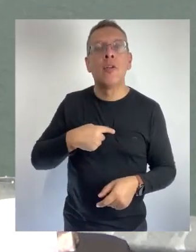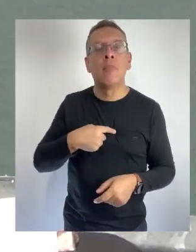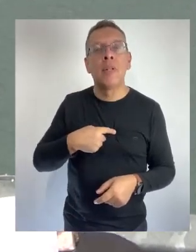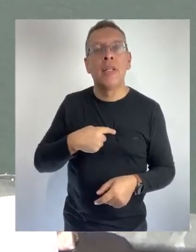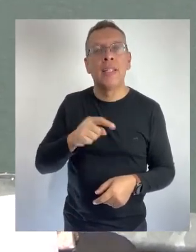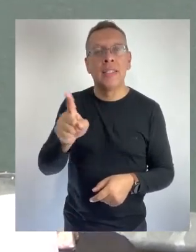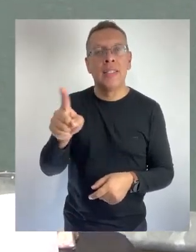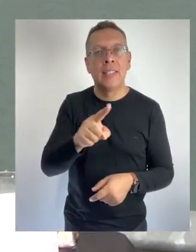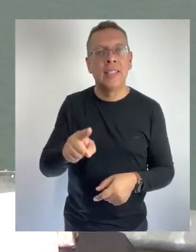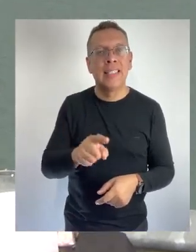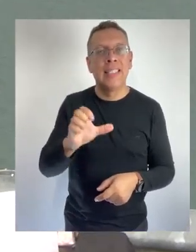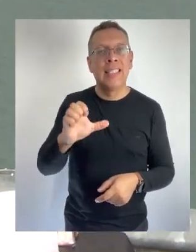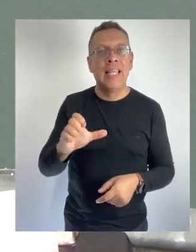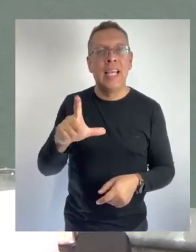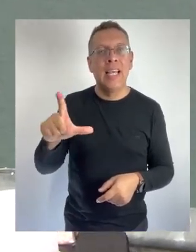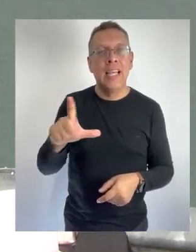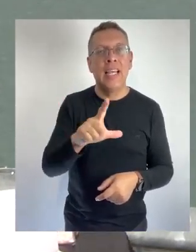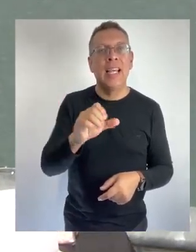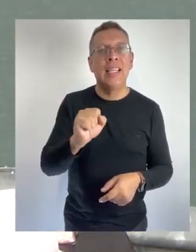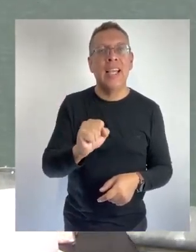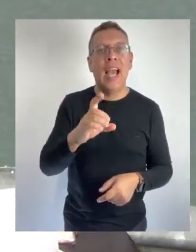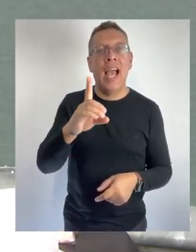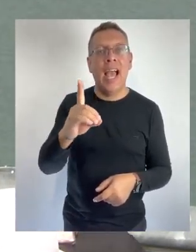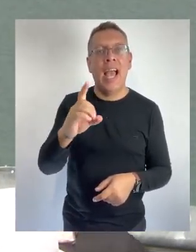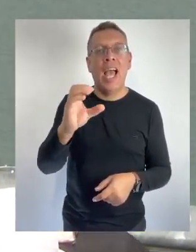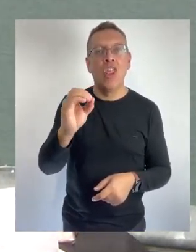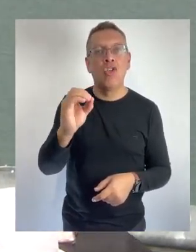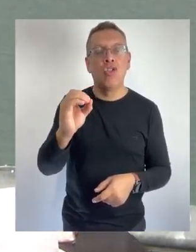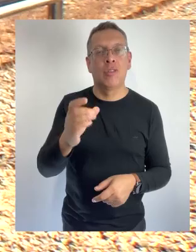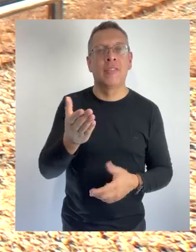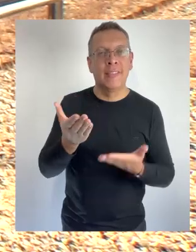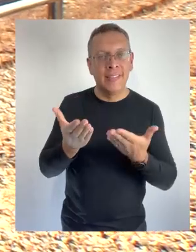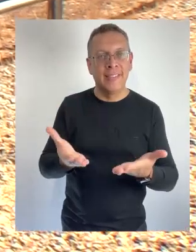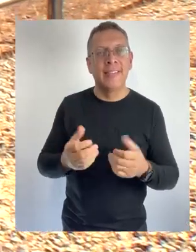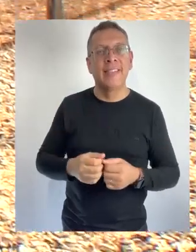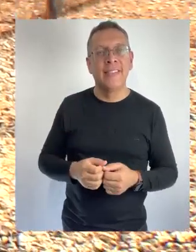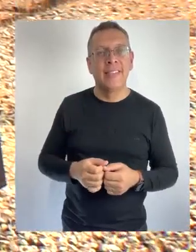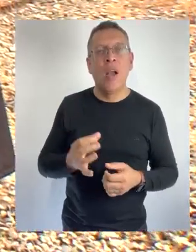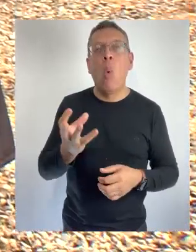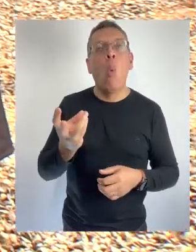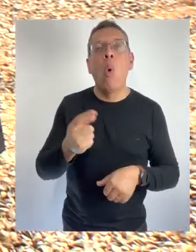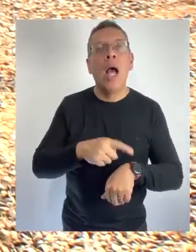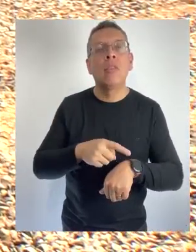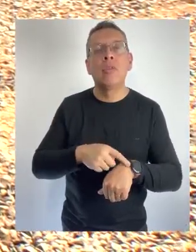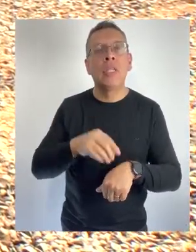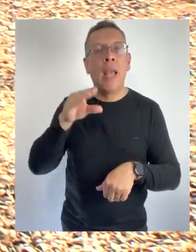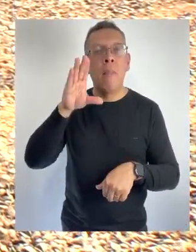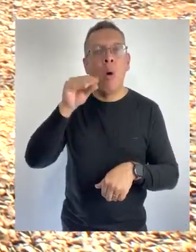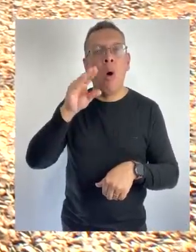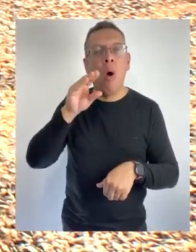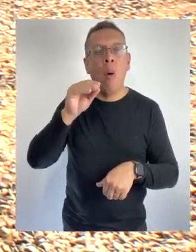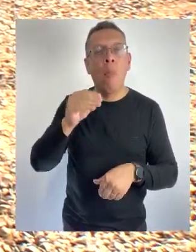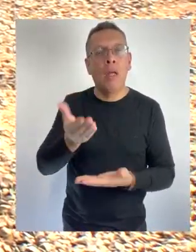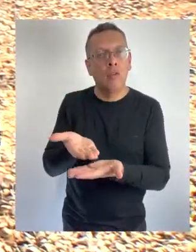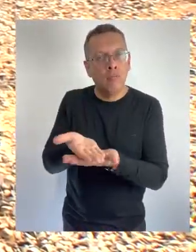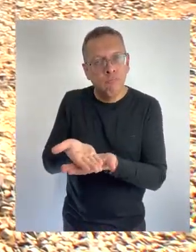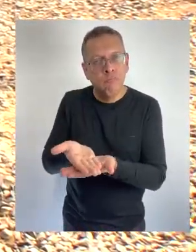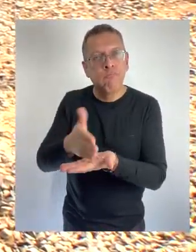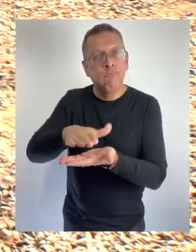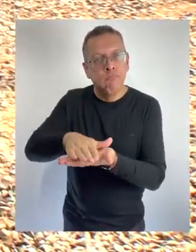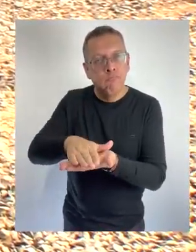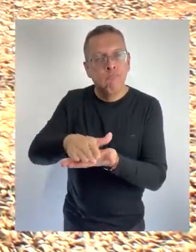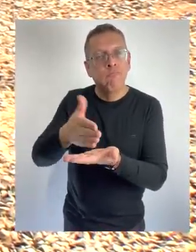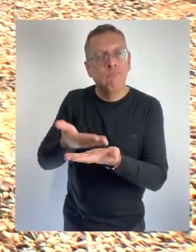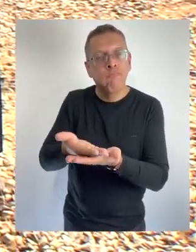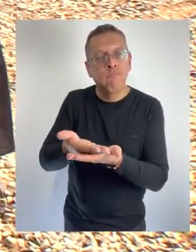esto cuánto rato lo tienes tú ahí? ¿Cuánto dura más o menos el sellado del pato? Porque es diferente a la carne. ¿5 minutos por